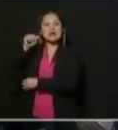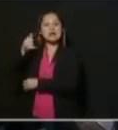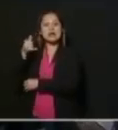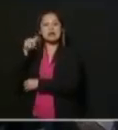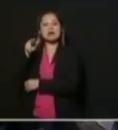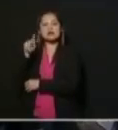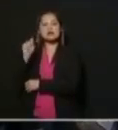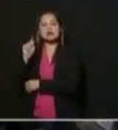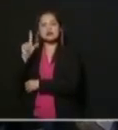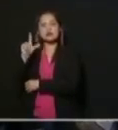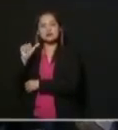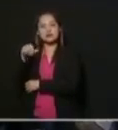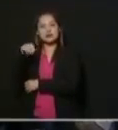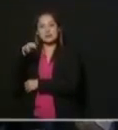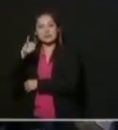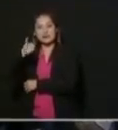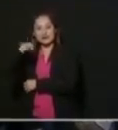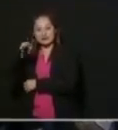con la venia